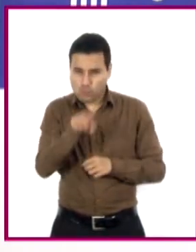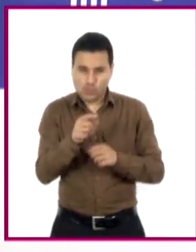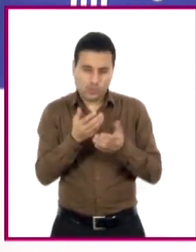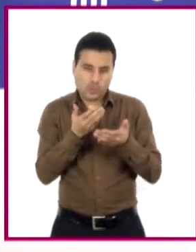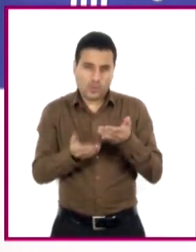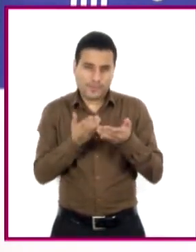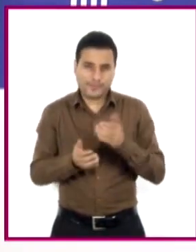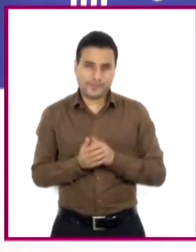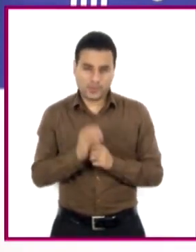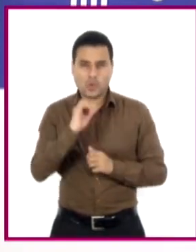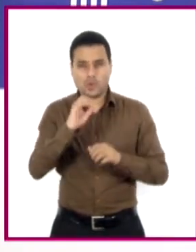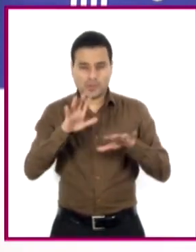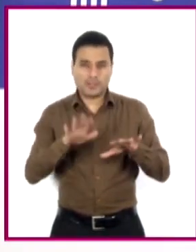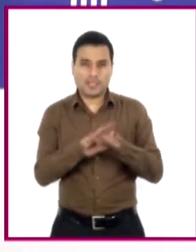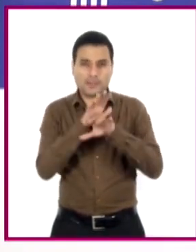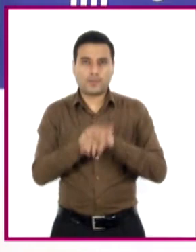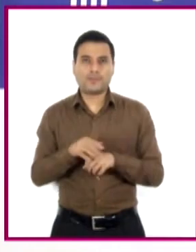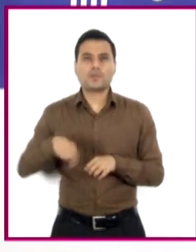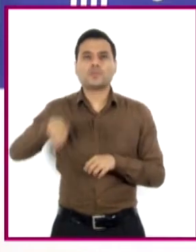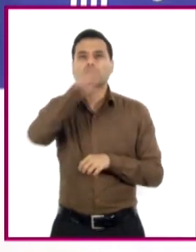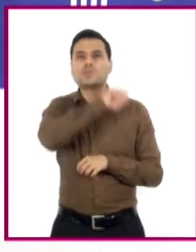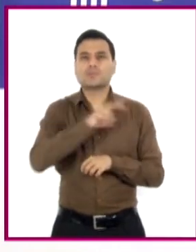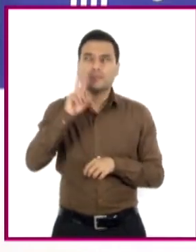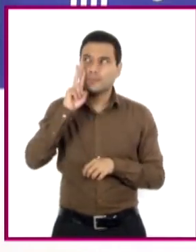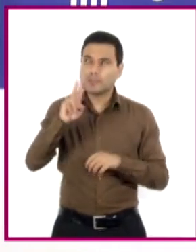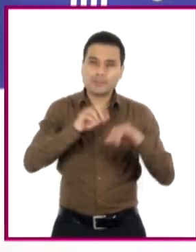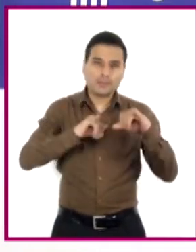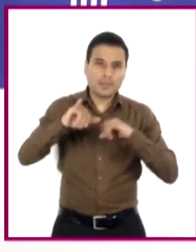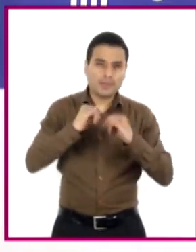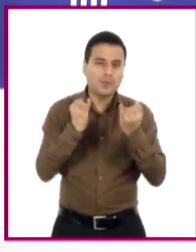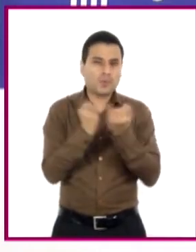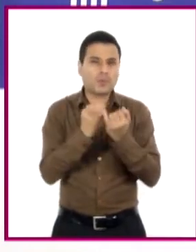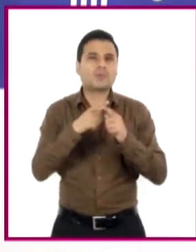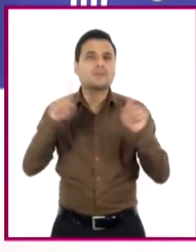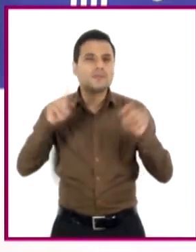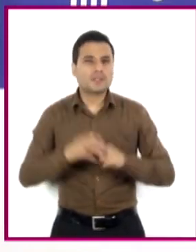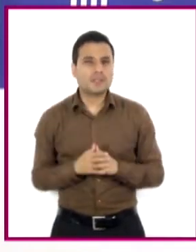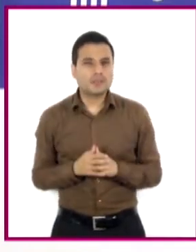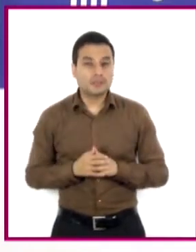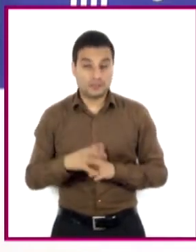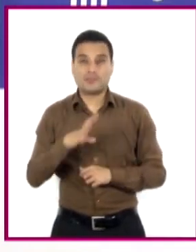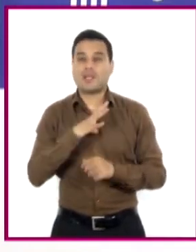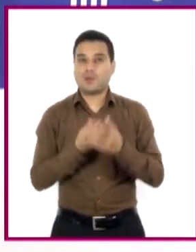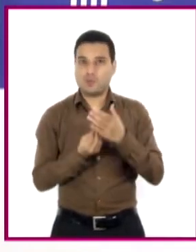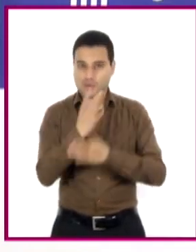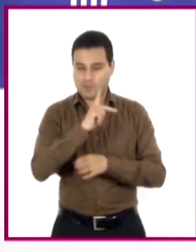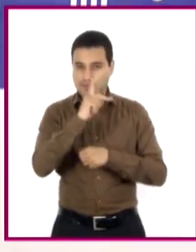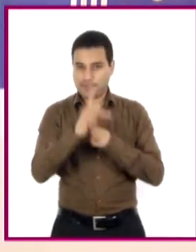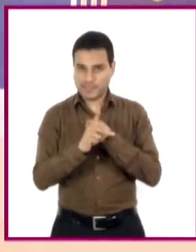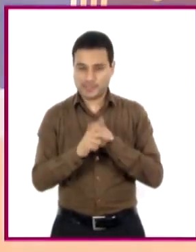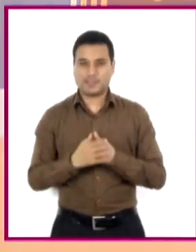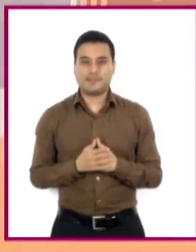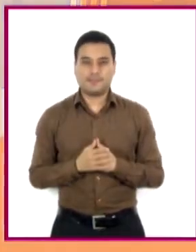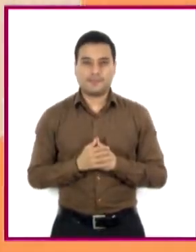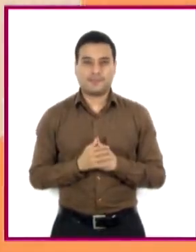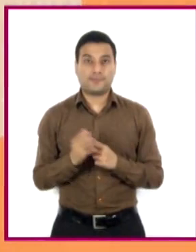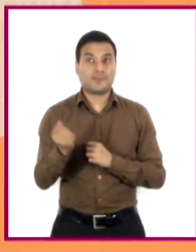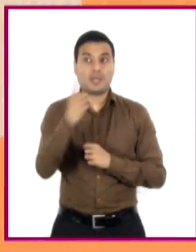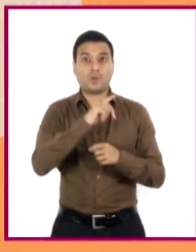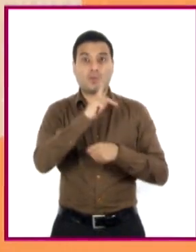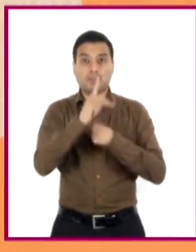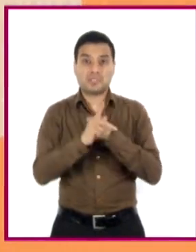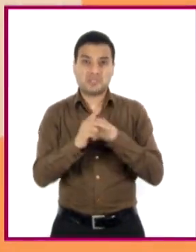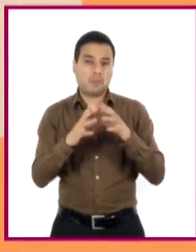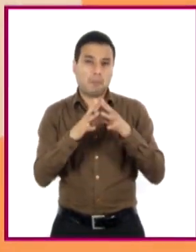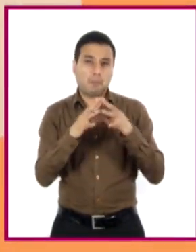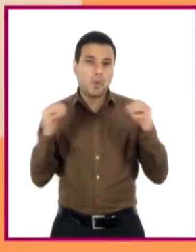cambios y permanencias reconoces en los mapas? Surgieron nuevas naciones, algunas que ya no existen como